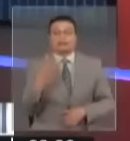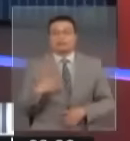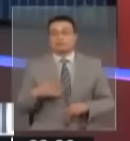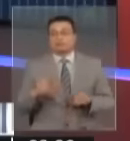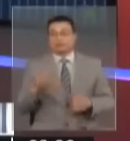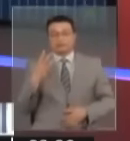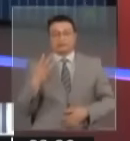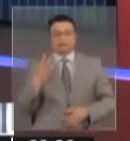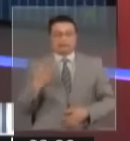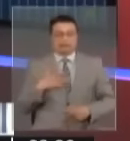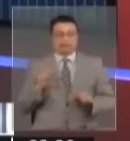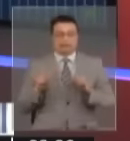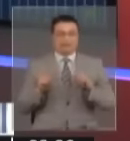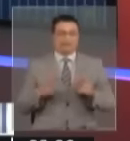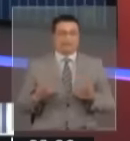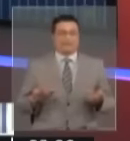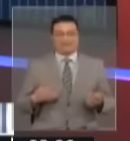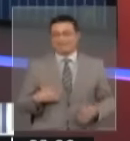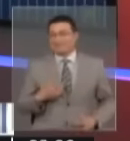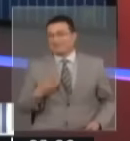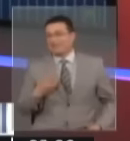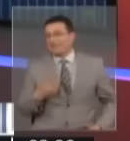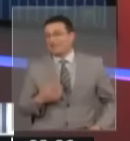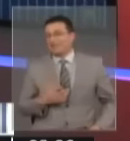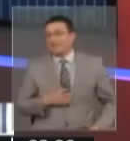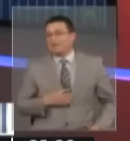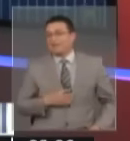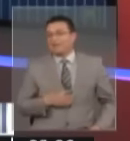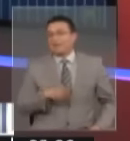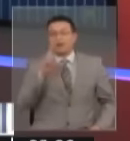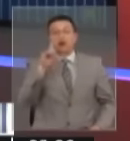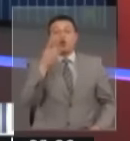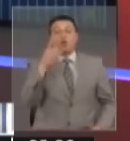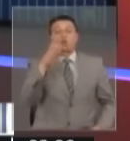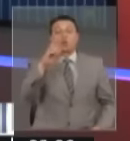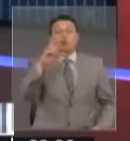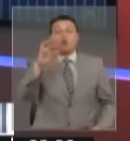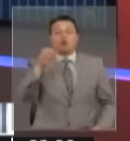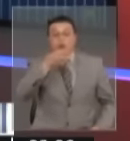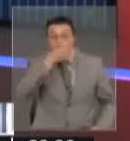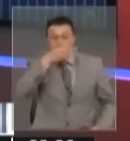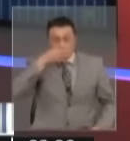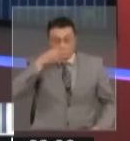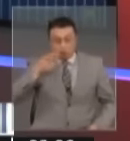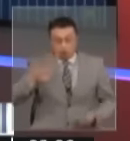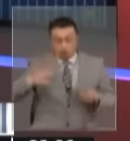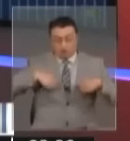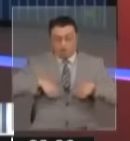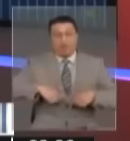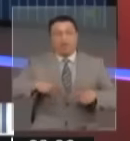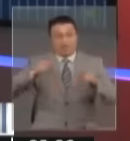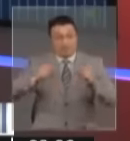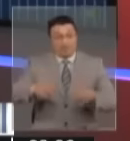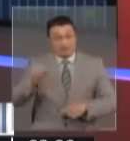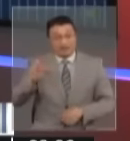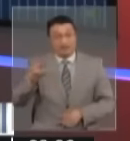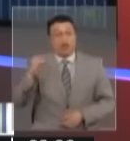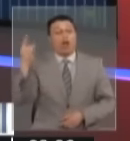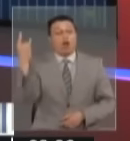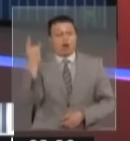Tres. Veamos cómo le va con el tres, pues a ver. Tres. Lucro. Debiera ser en las